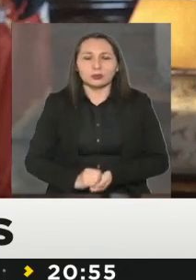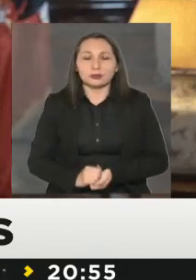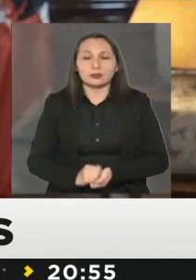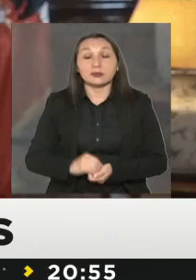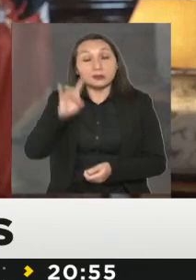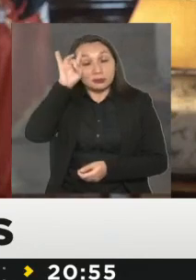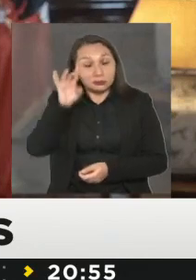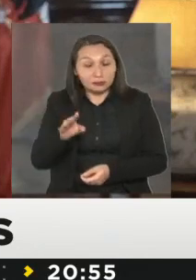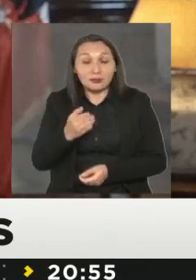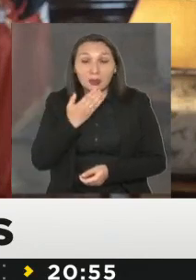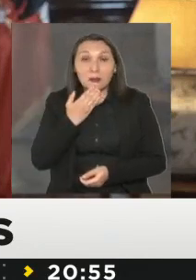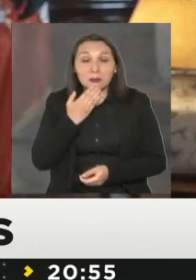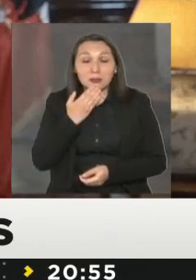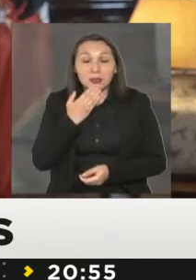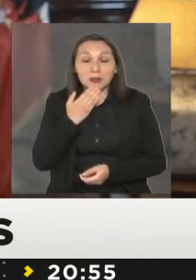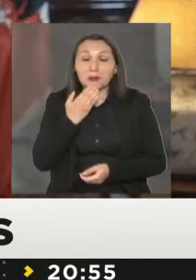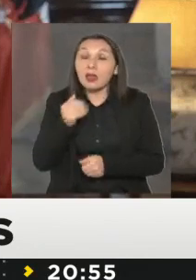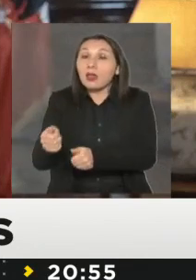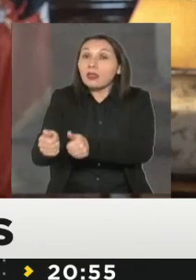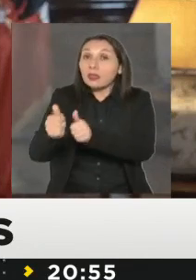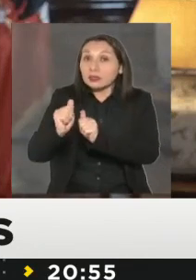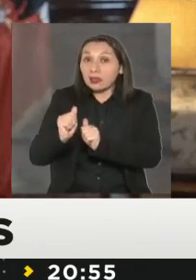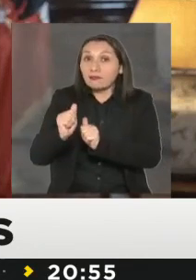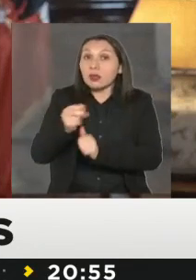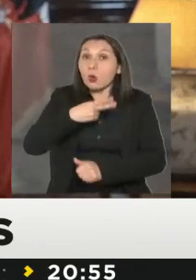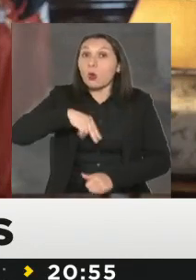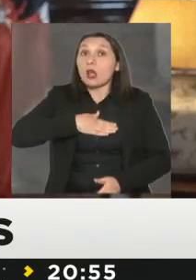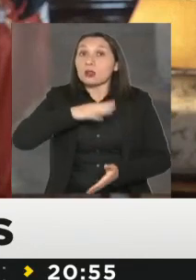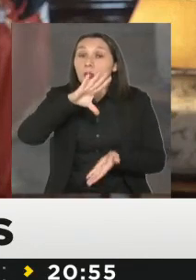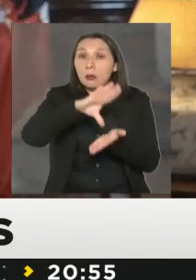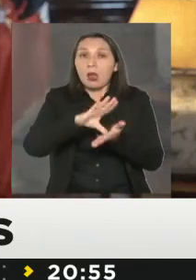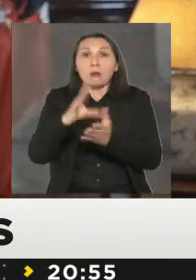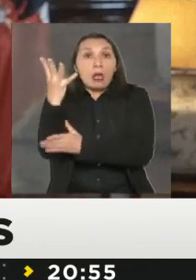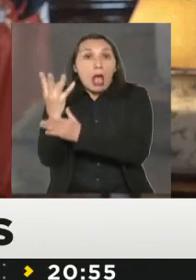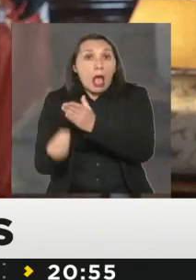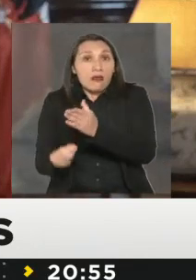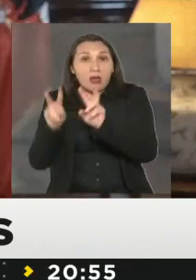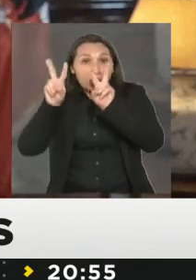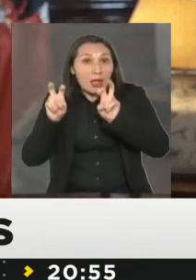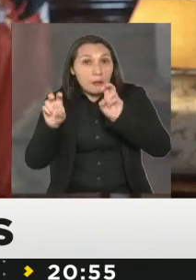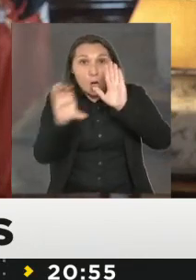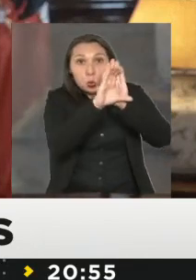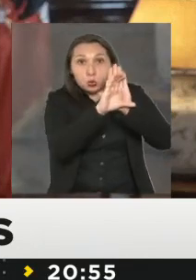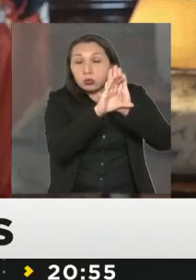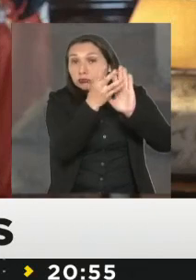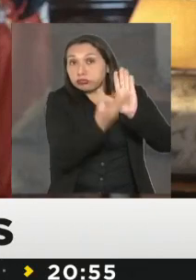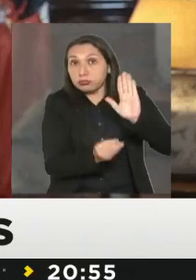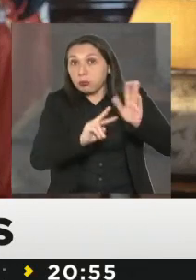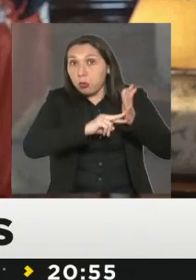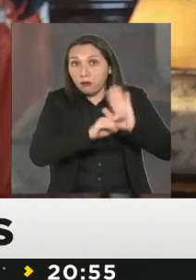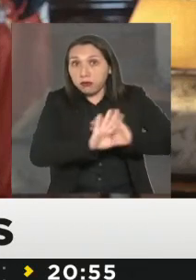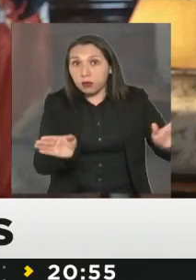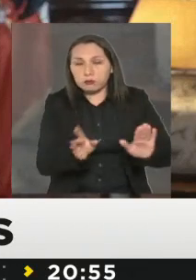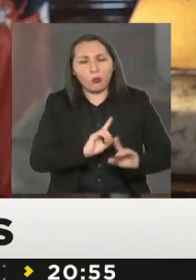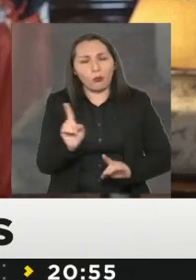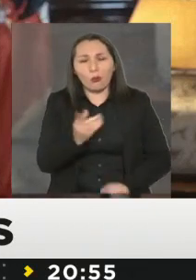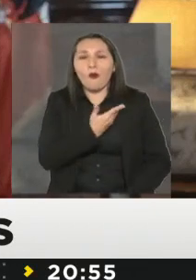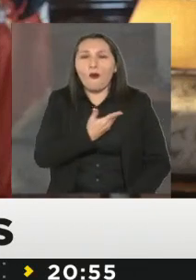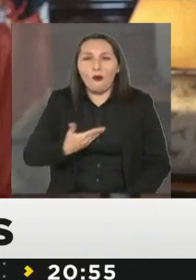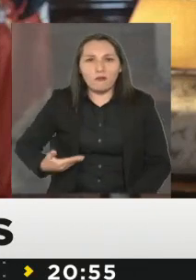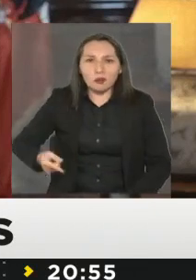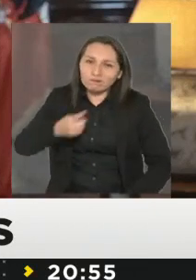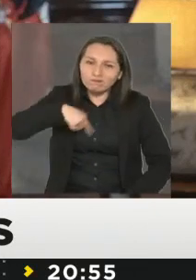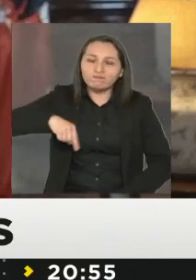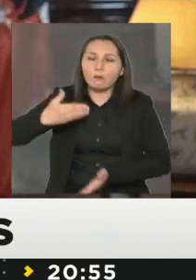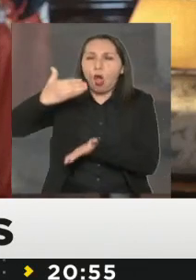pero sabemos también que los desafíos de nuestro país no se agotan en la cuestión constitucional como gobierno tenemos la